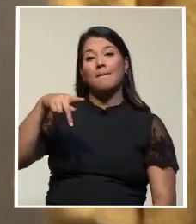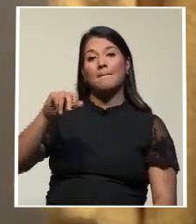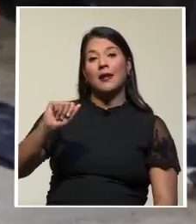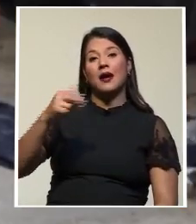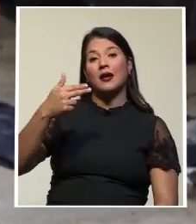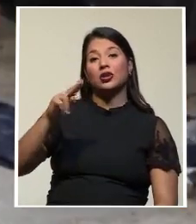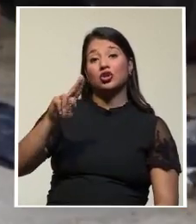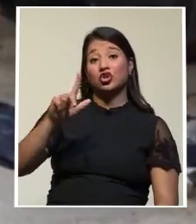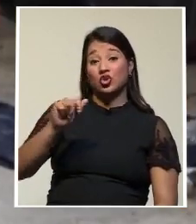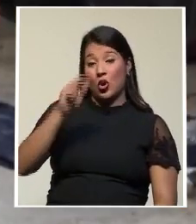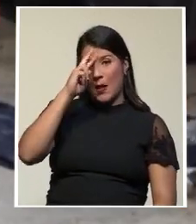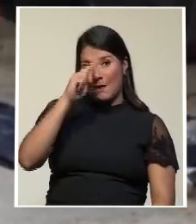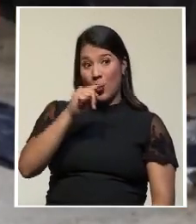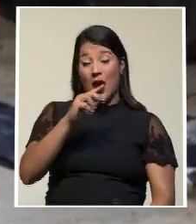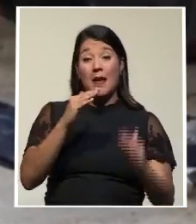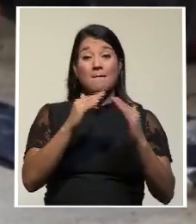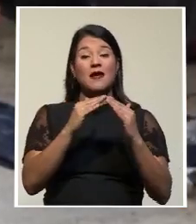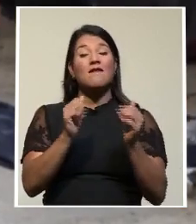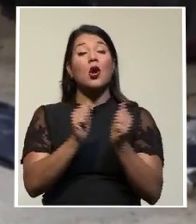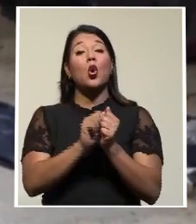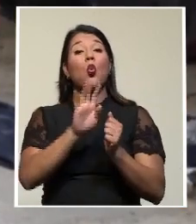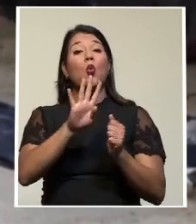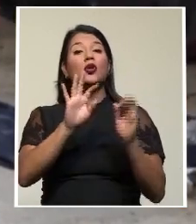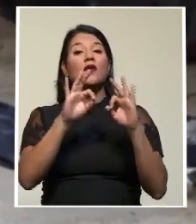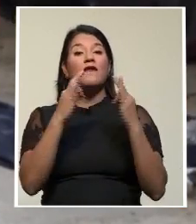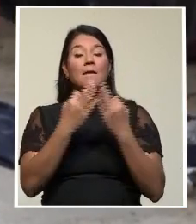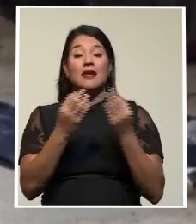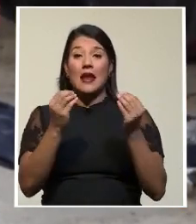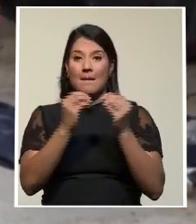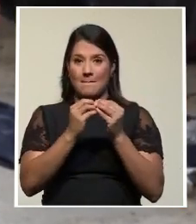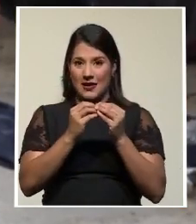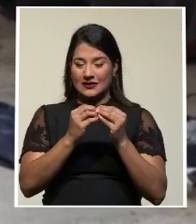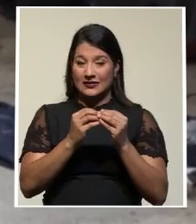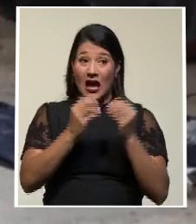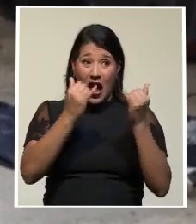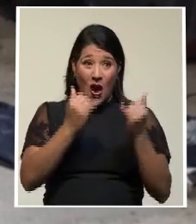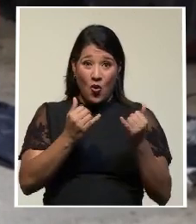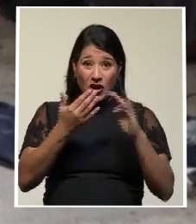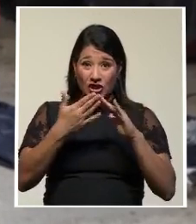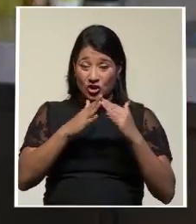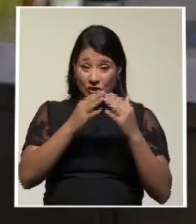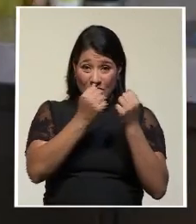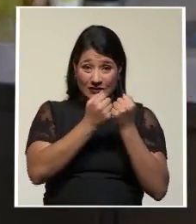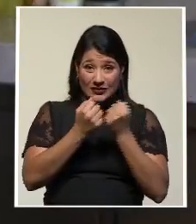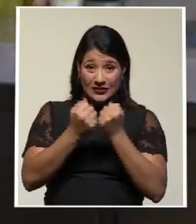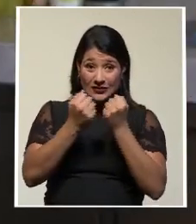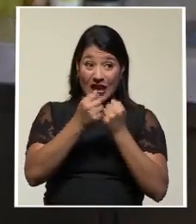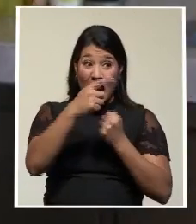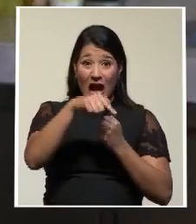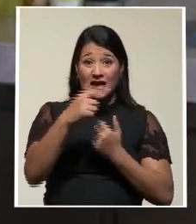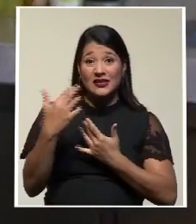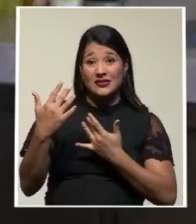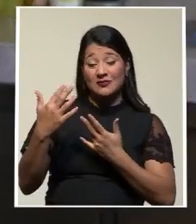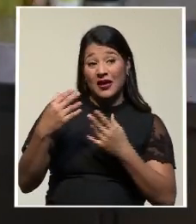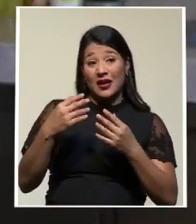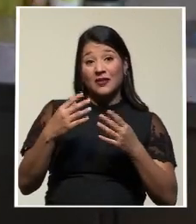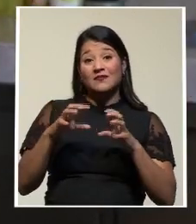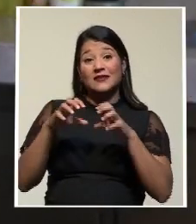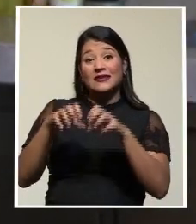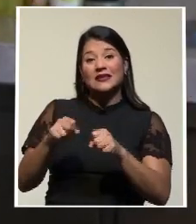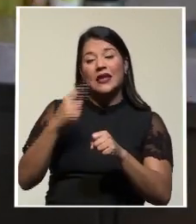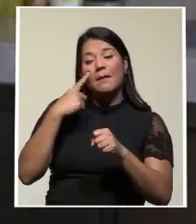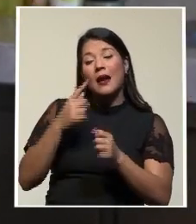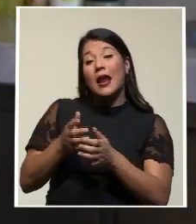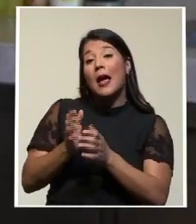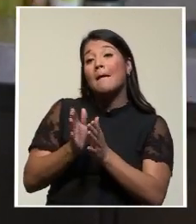haitianas. La ciudad de 350.000 habitantes está colapsada. Aquí esperan la cita que les dieron para tramitar su